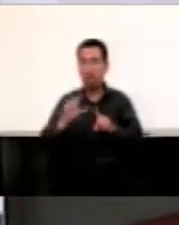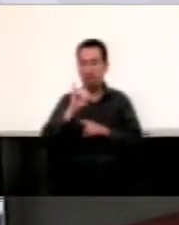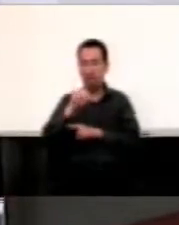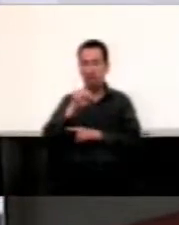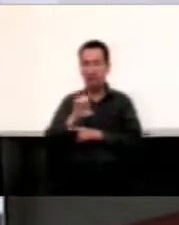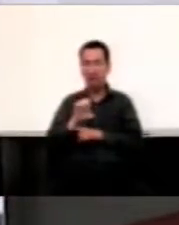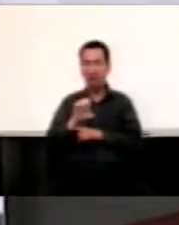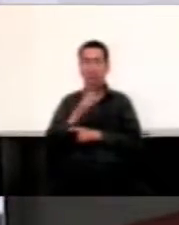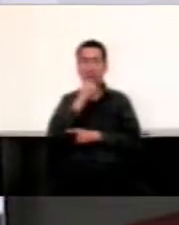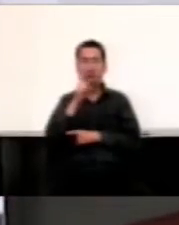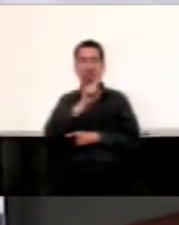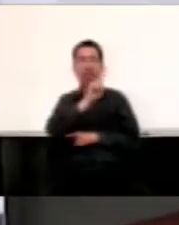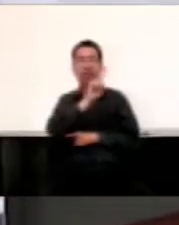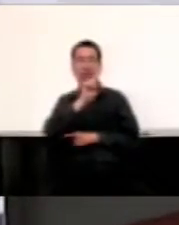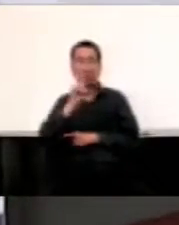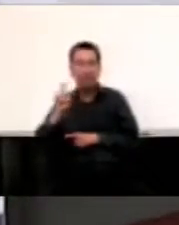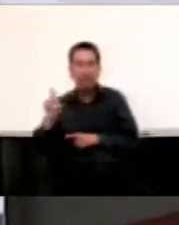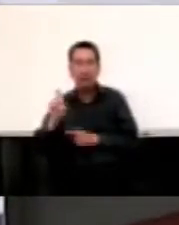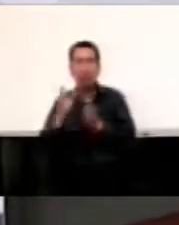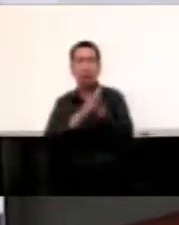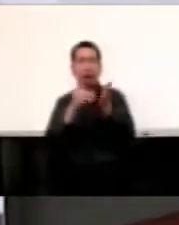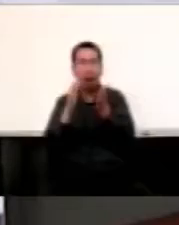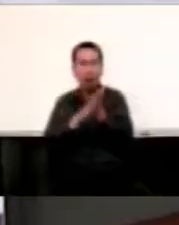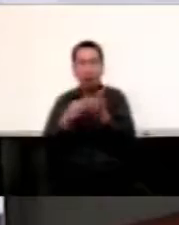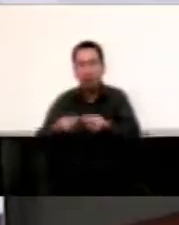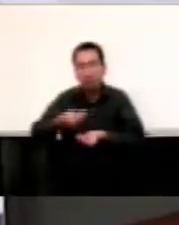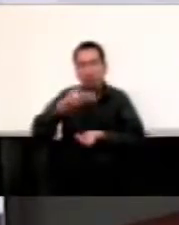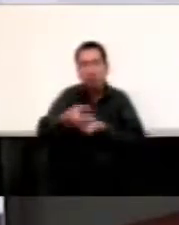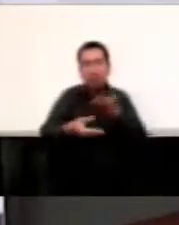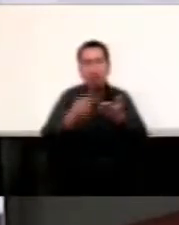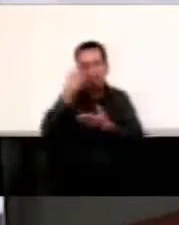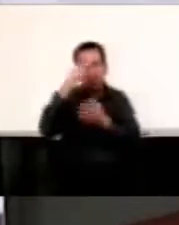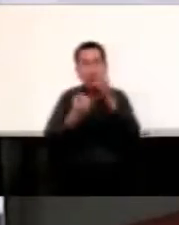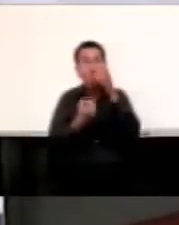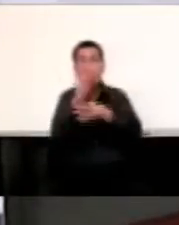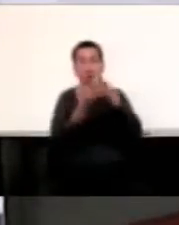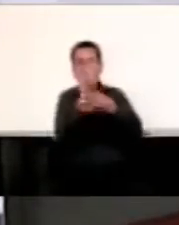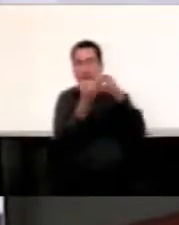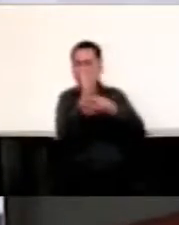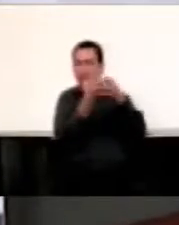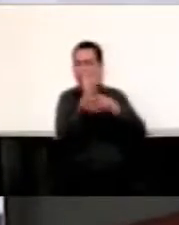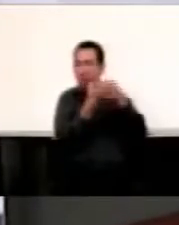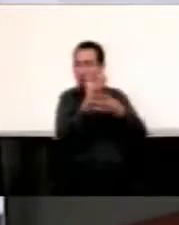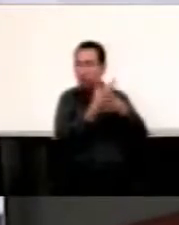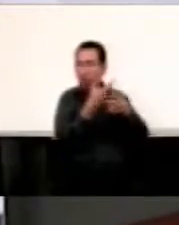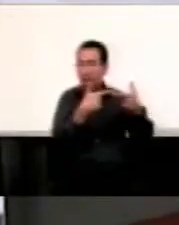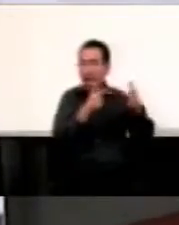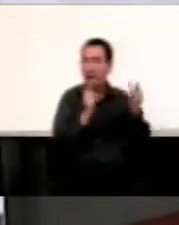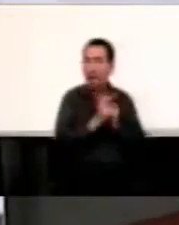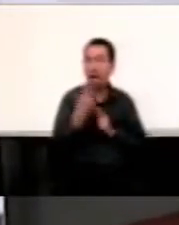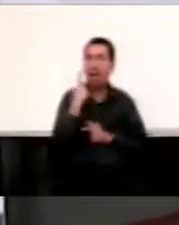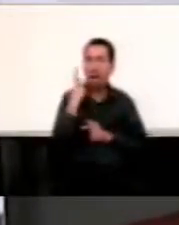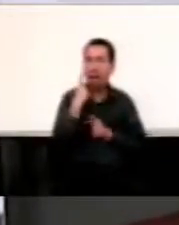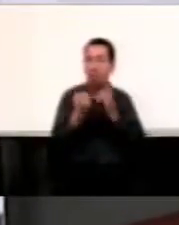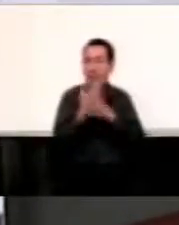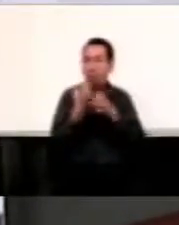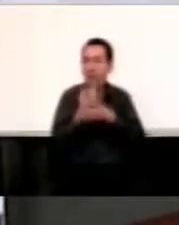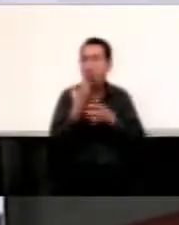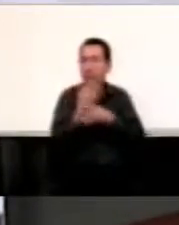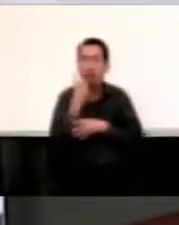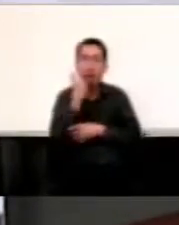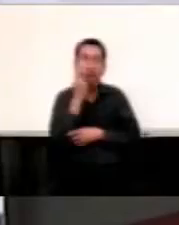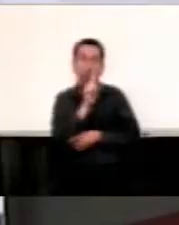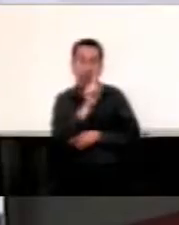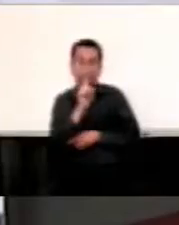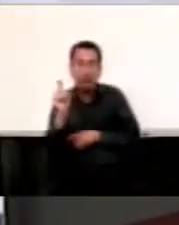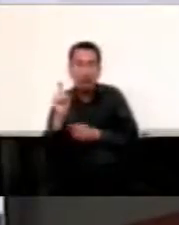recibió más de 100 solicitudes, más de 100 cartas de intención de organizaciones que querían ser partidos políticos, o sea, más